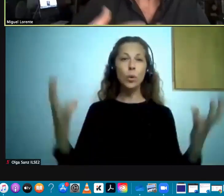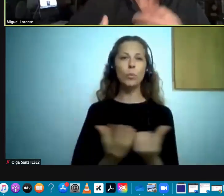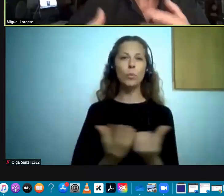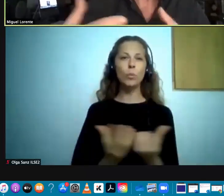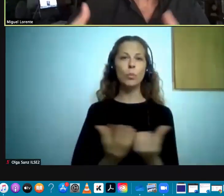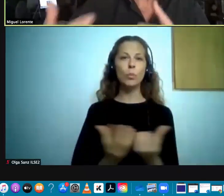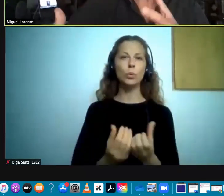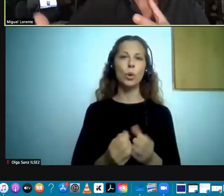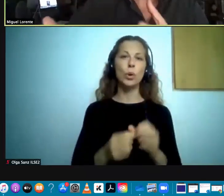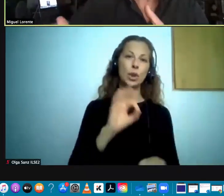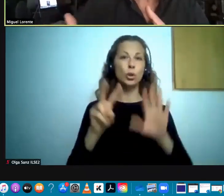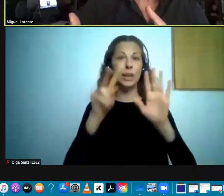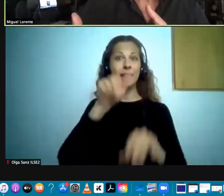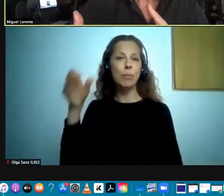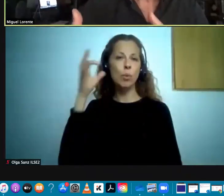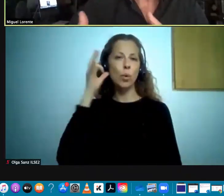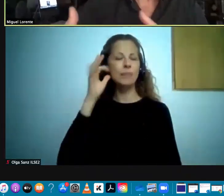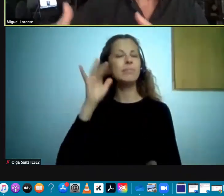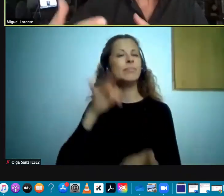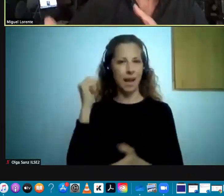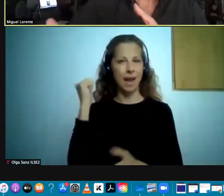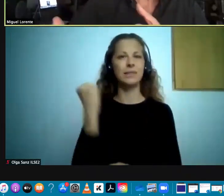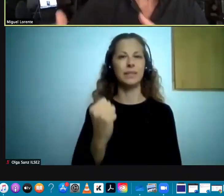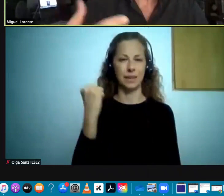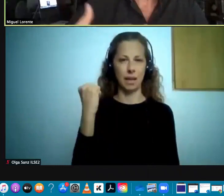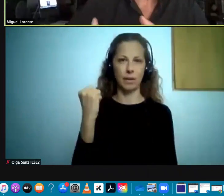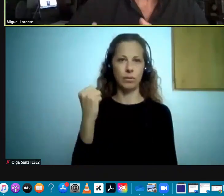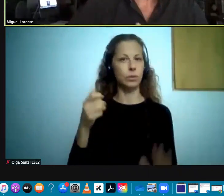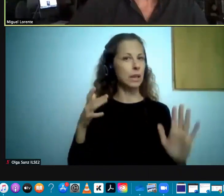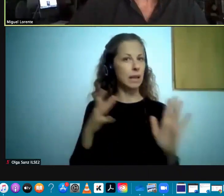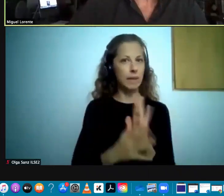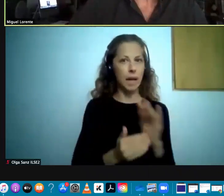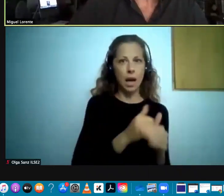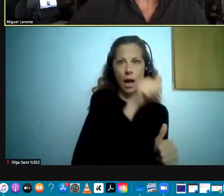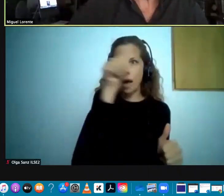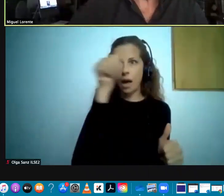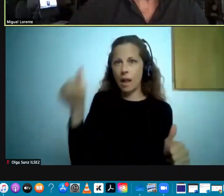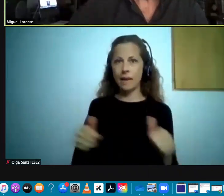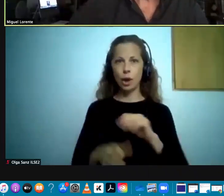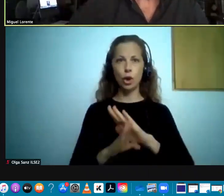planeta. Algo que está sucediendo continuamente y frente a lo cual la sociedad no